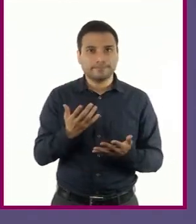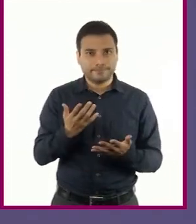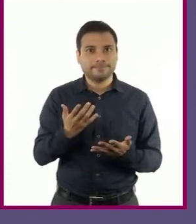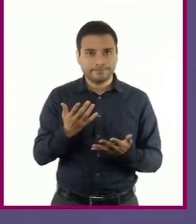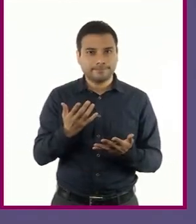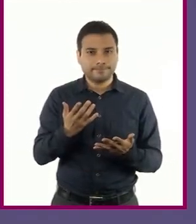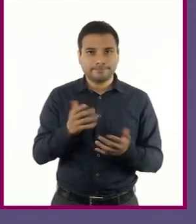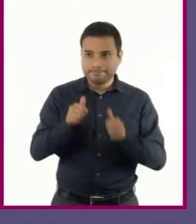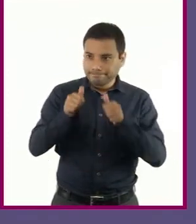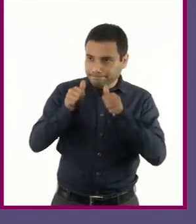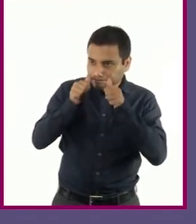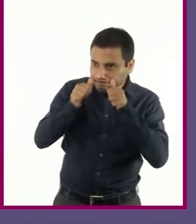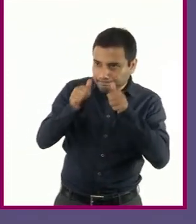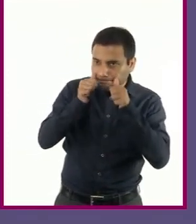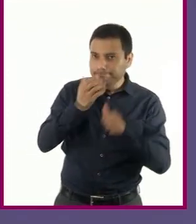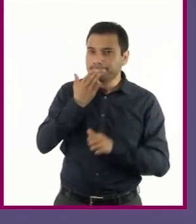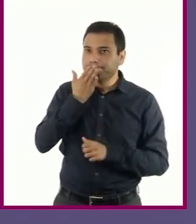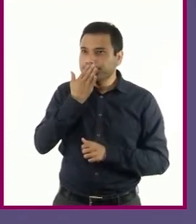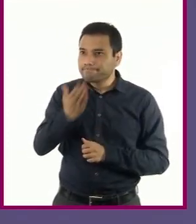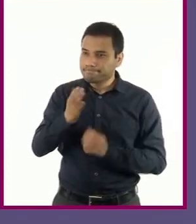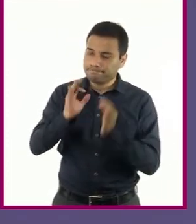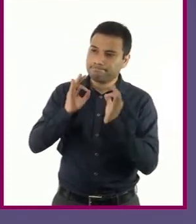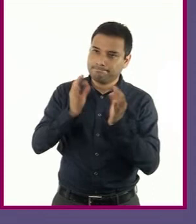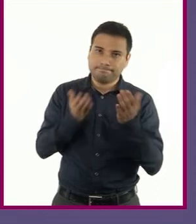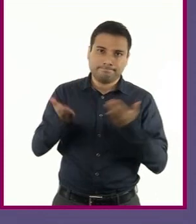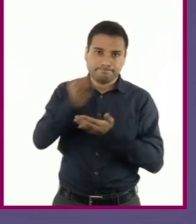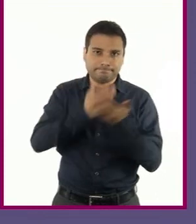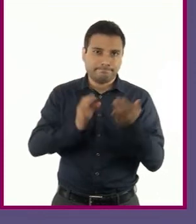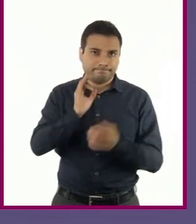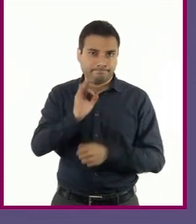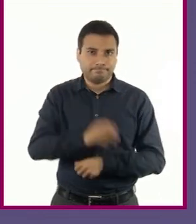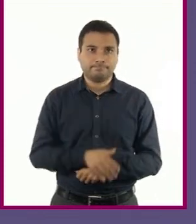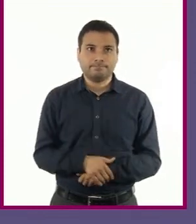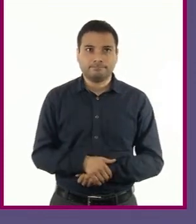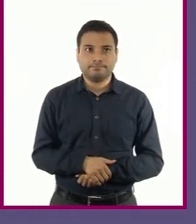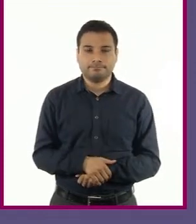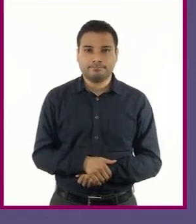por uno y convivir como grupo.